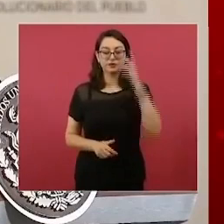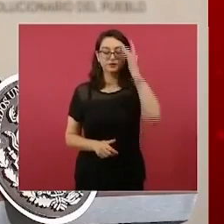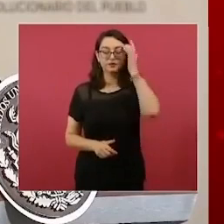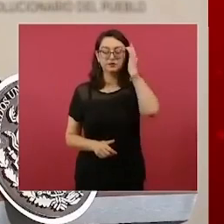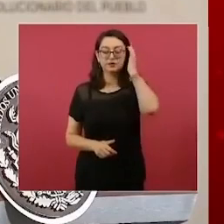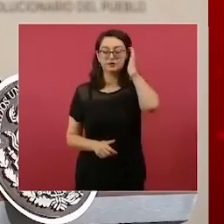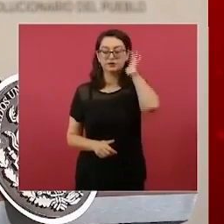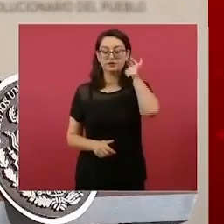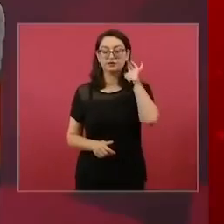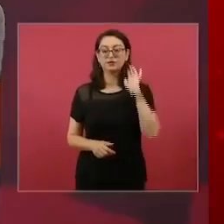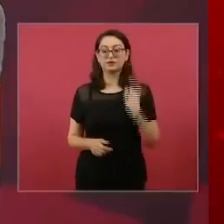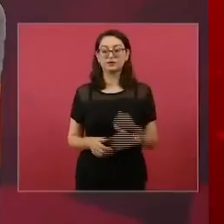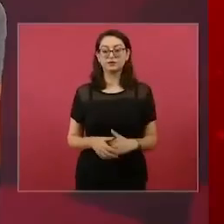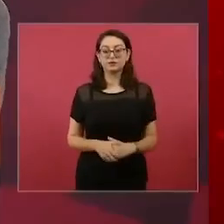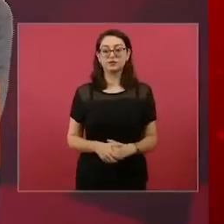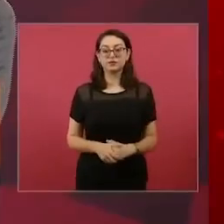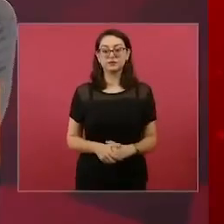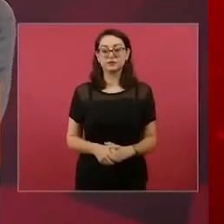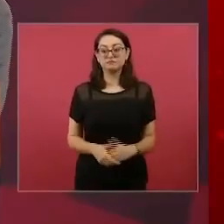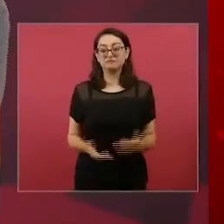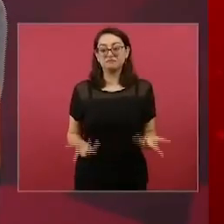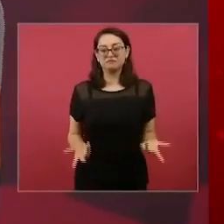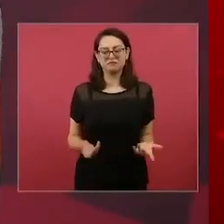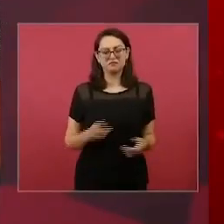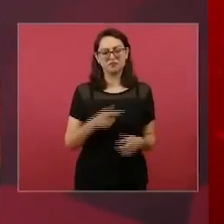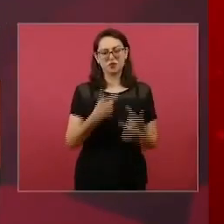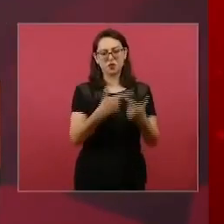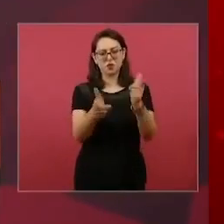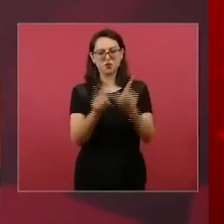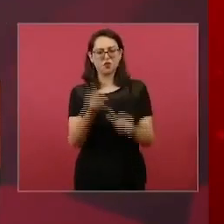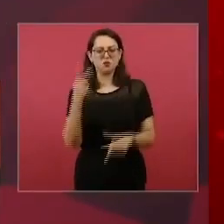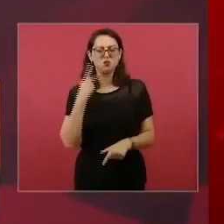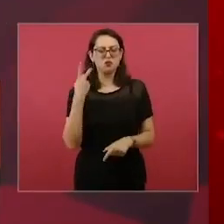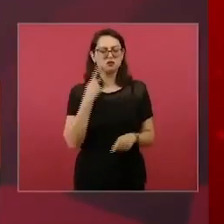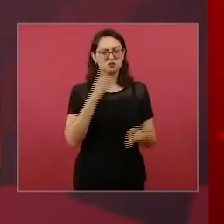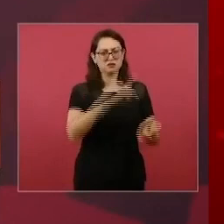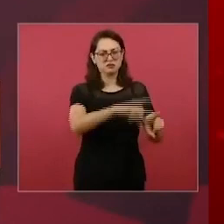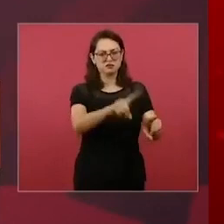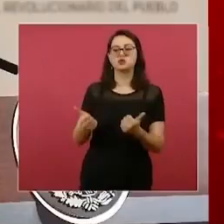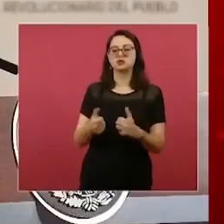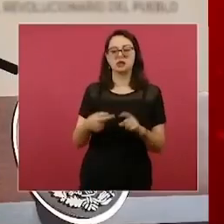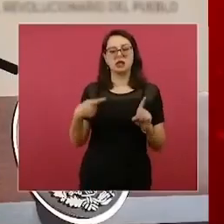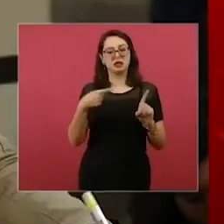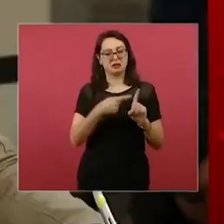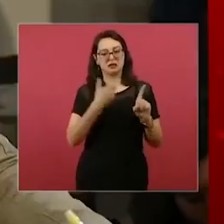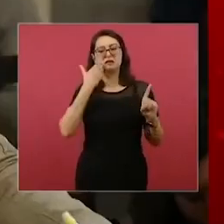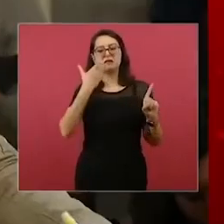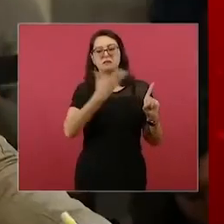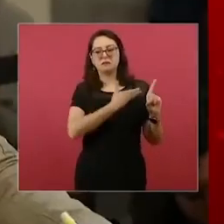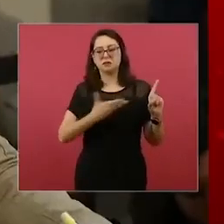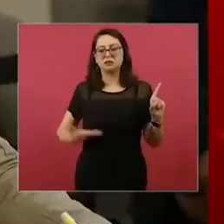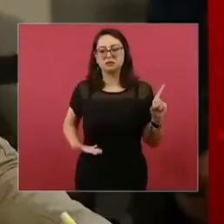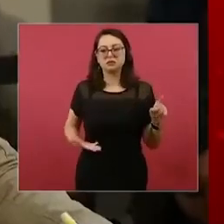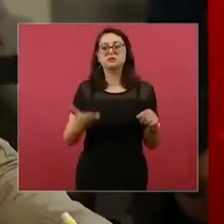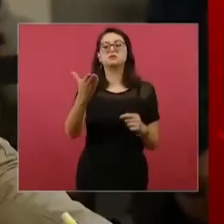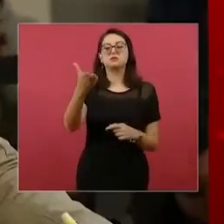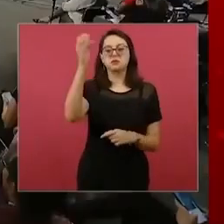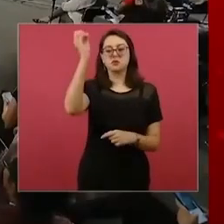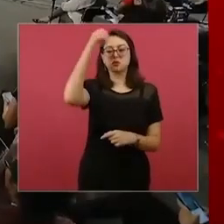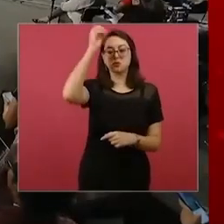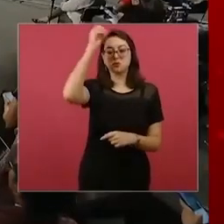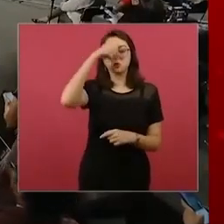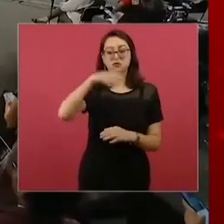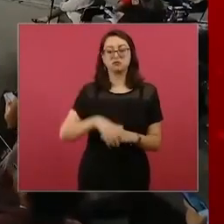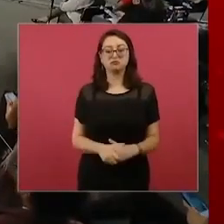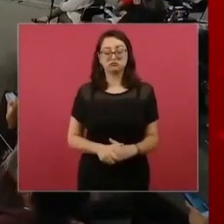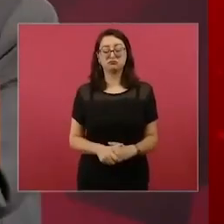una investigación. Más allá de poder asumir o de poder estar presumiendo o